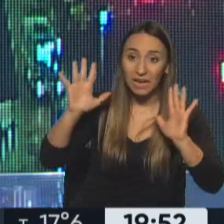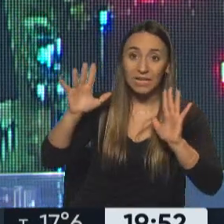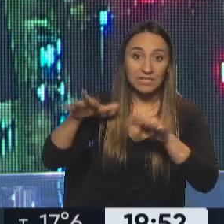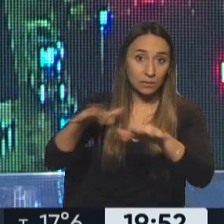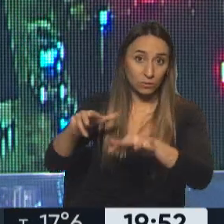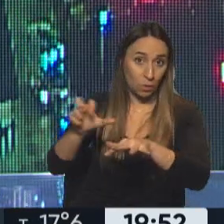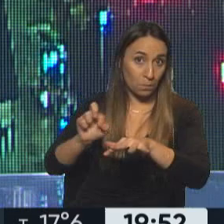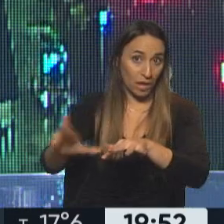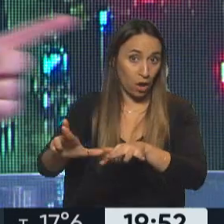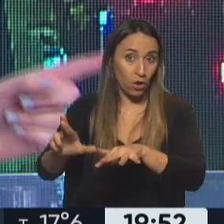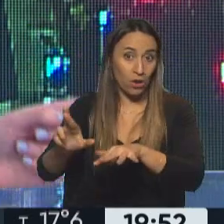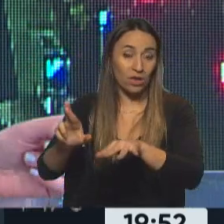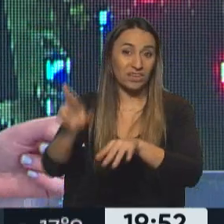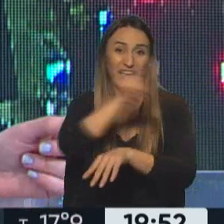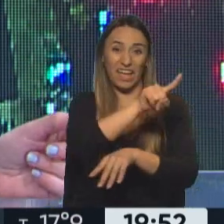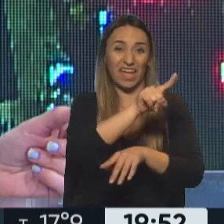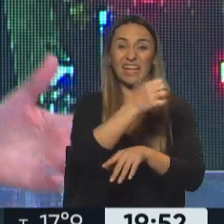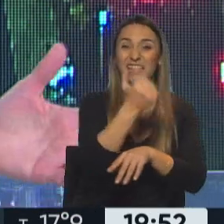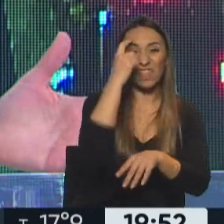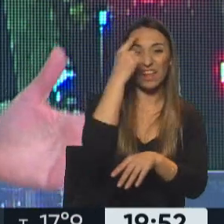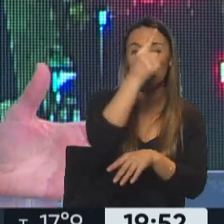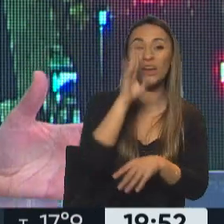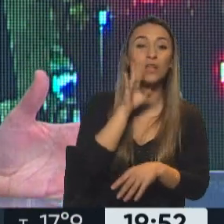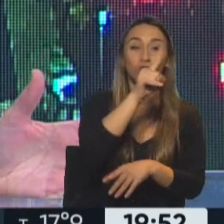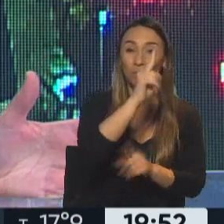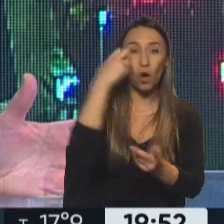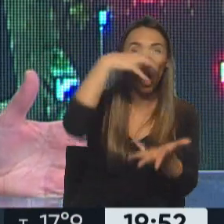que la toma del Capitolio del 6 de enero que vimos cuando,